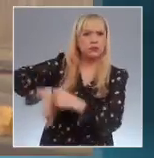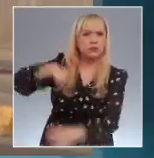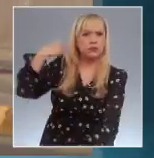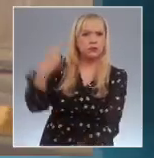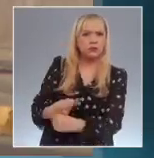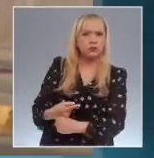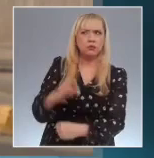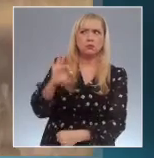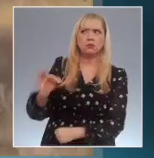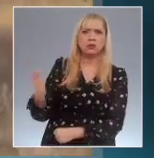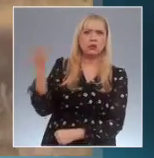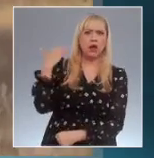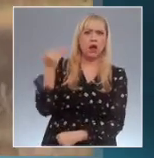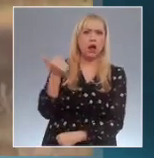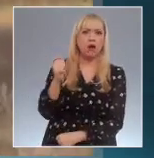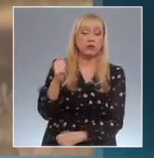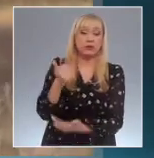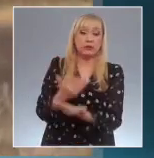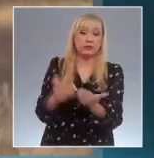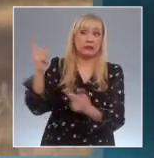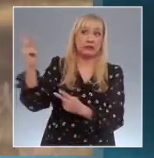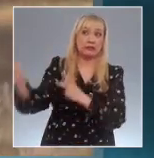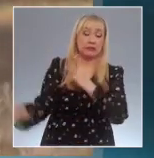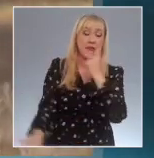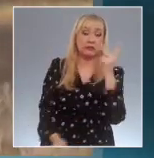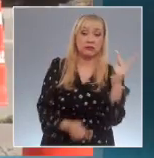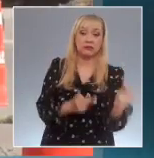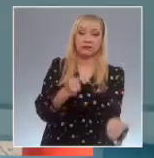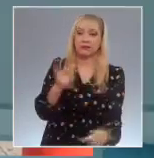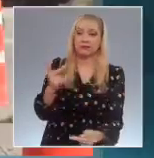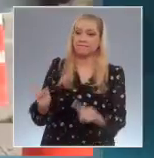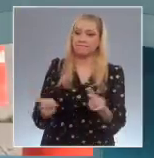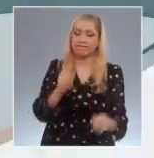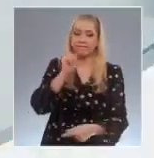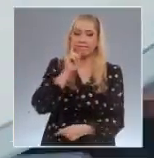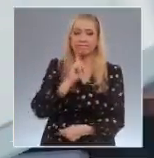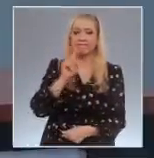el canal del Poder Judicial de la Federación, Citlali Pérez.